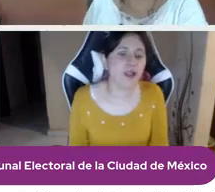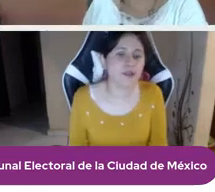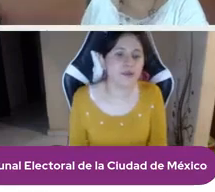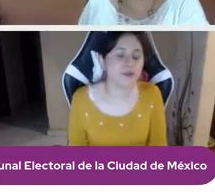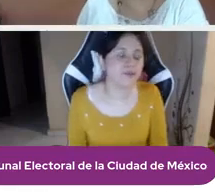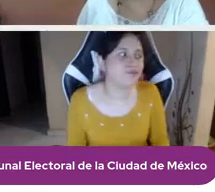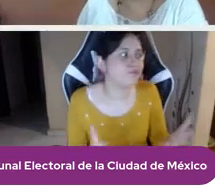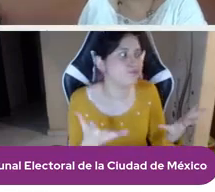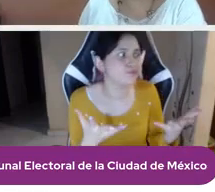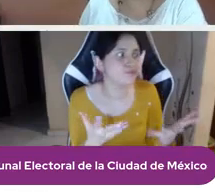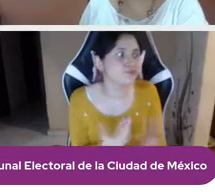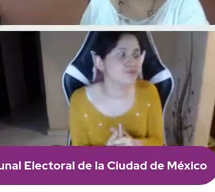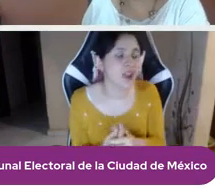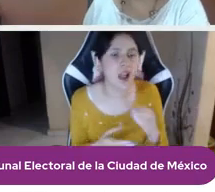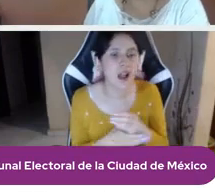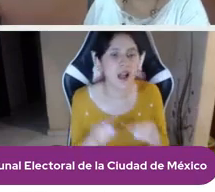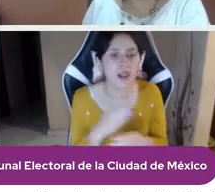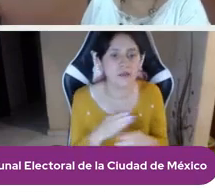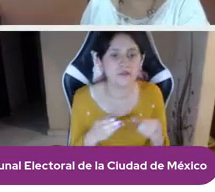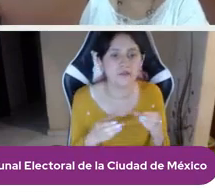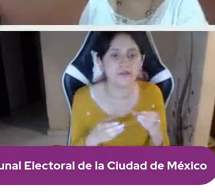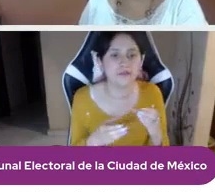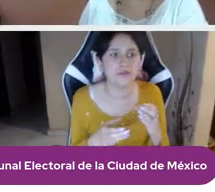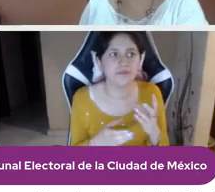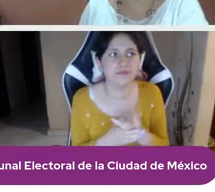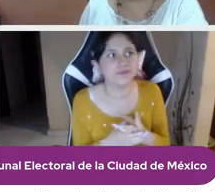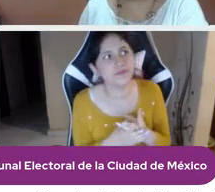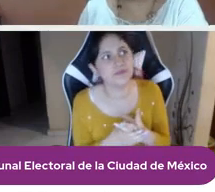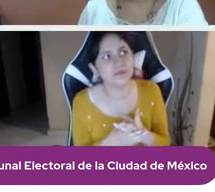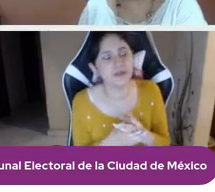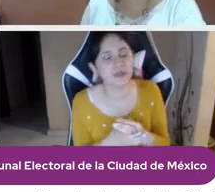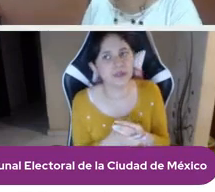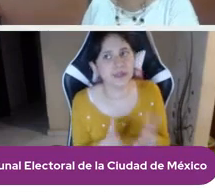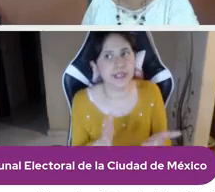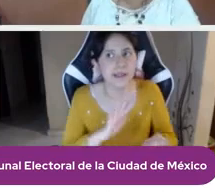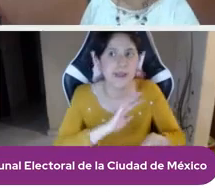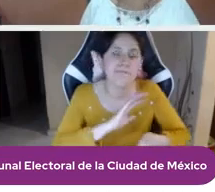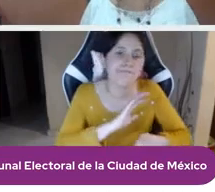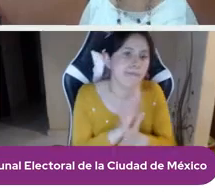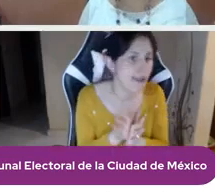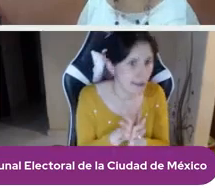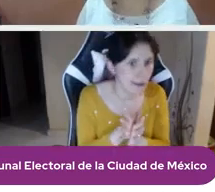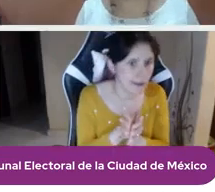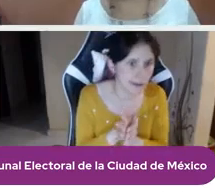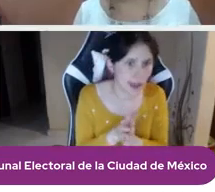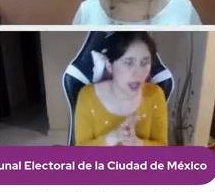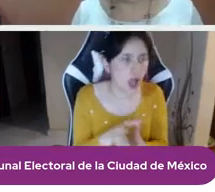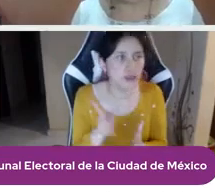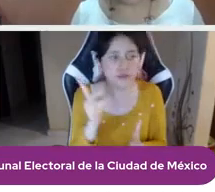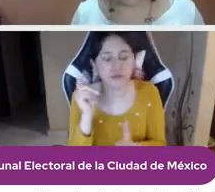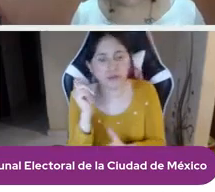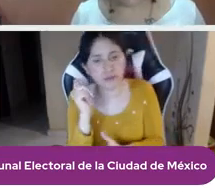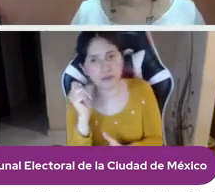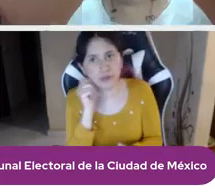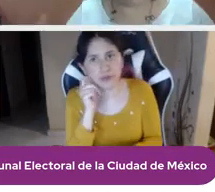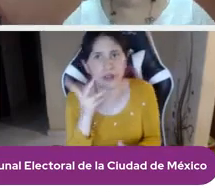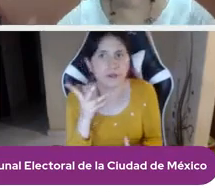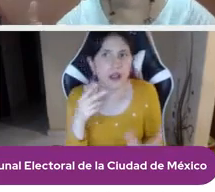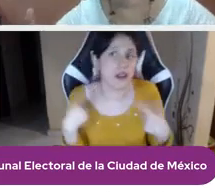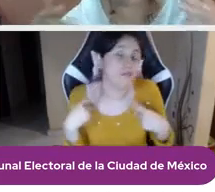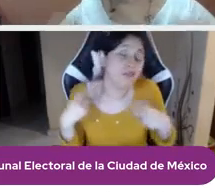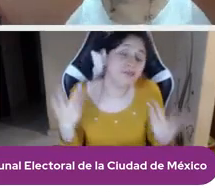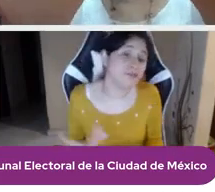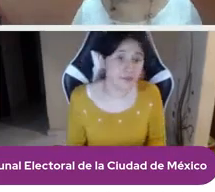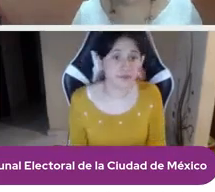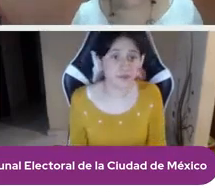erradicando cualquier connotación discriminatoria contra cualquier persona. Una frase,